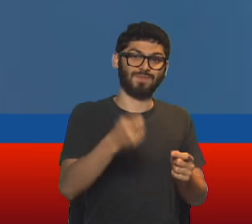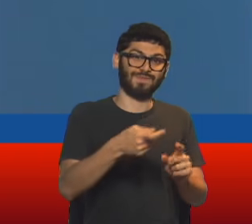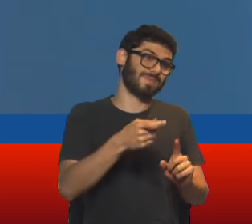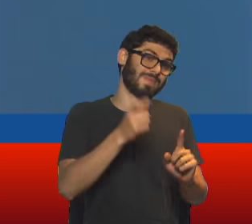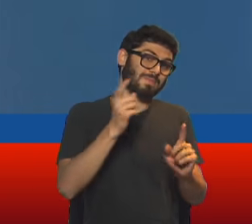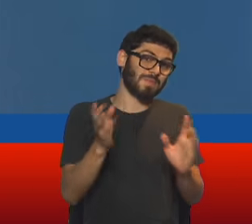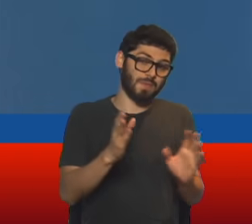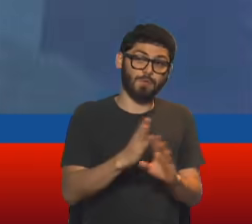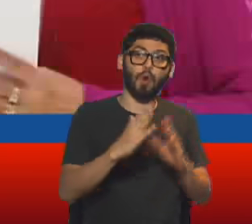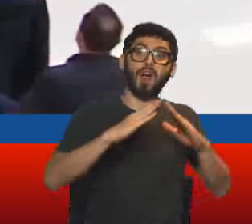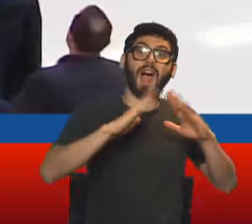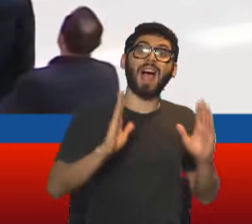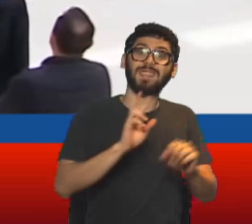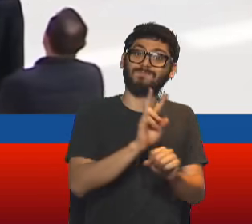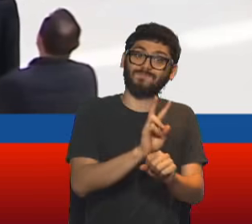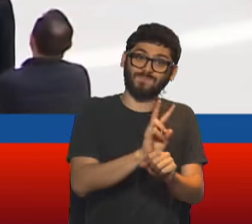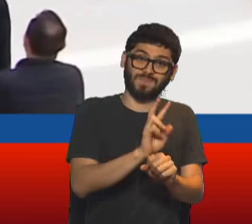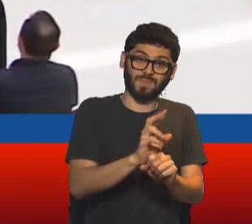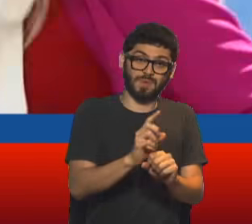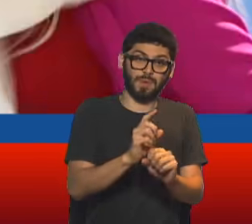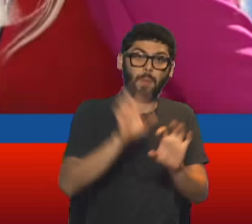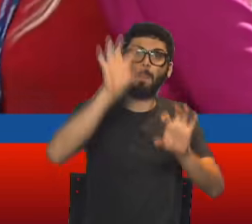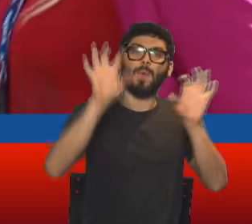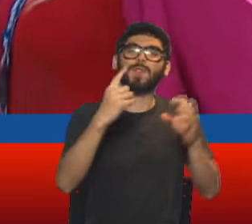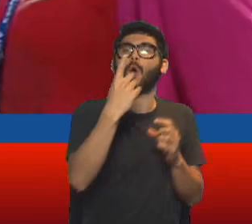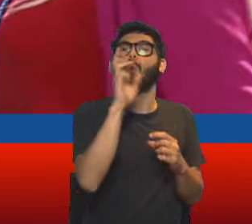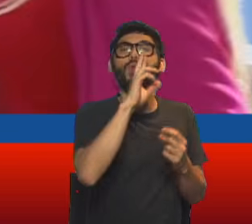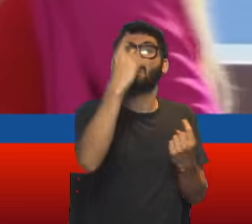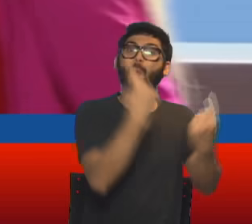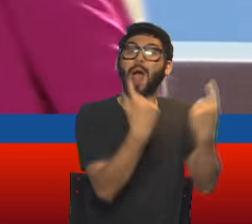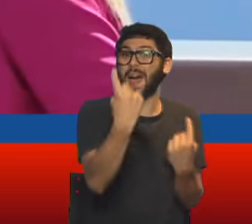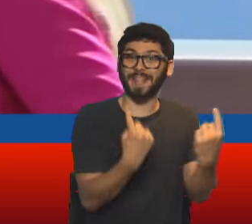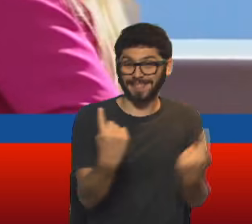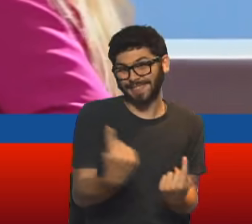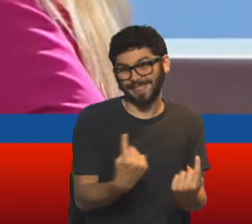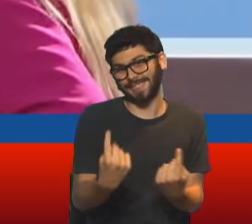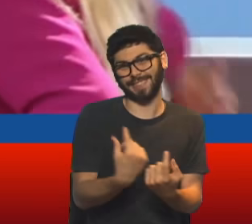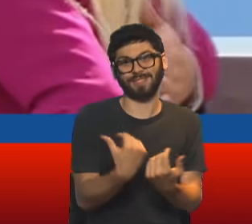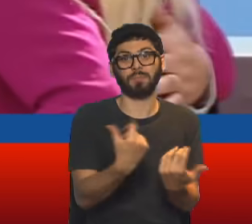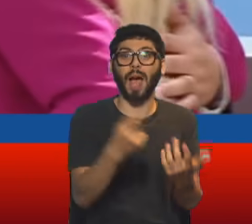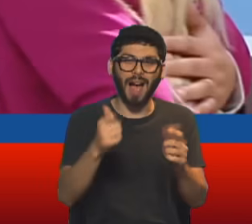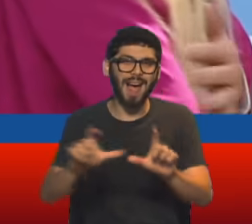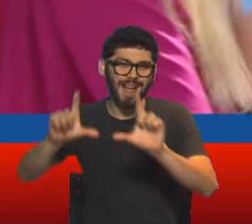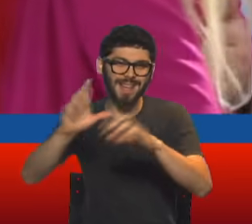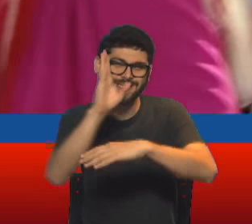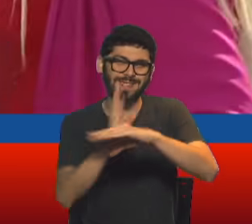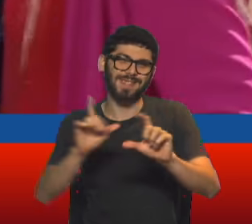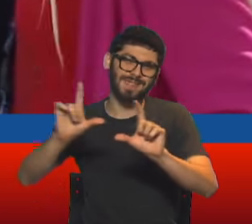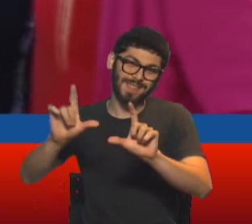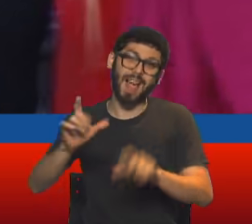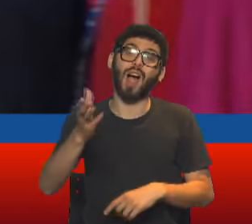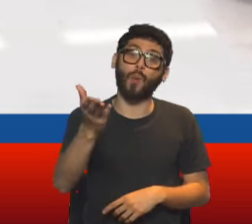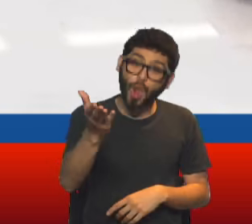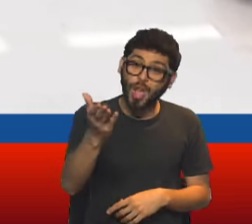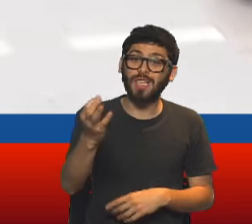aportes por tareas del cuidado a una mujer por cada provincia argentina así lo que vemos la pantalla partida bueno eso fue